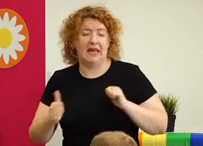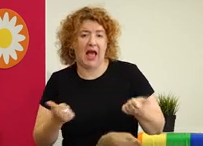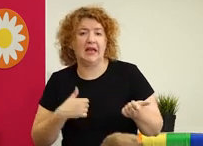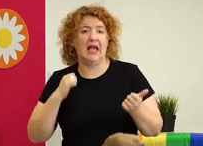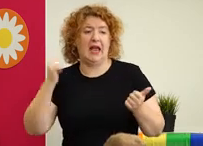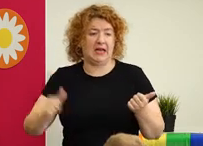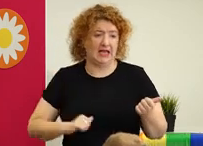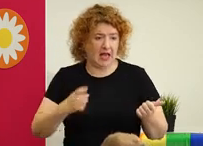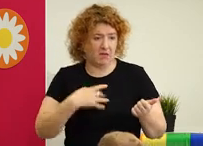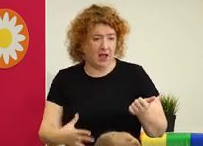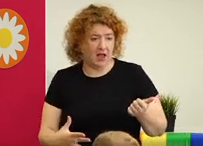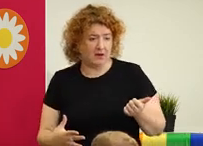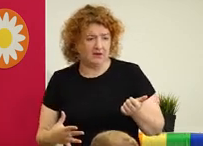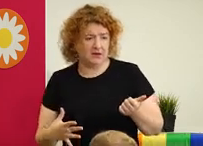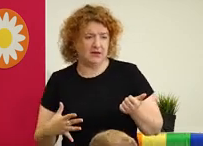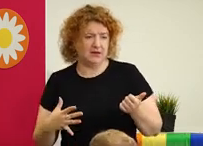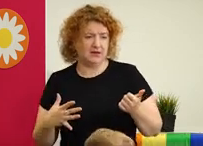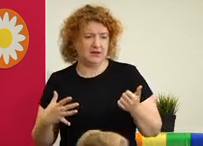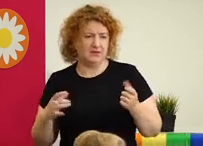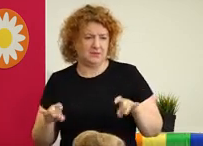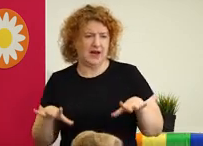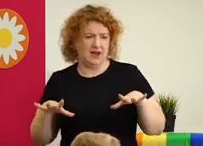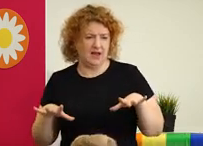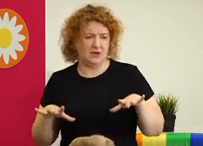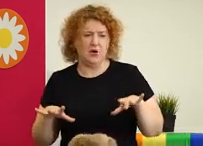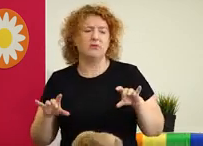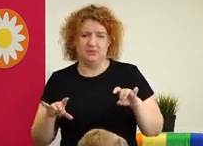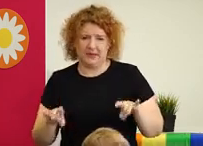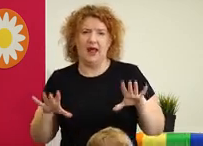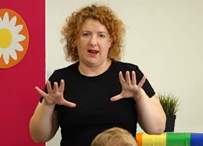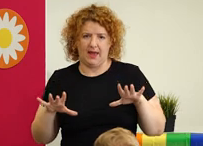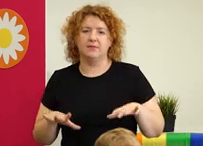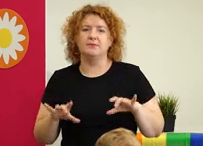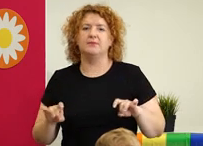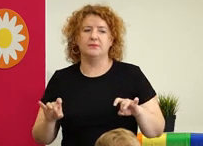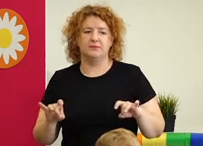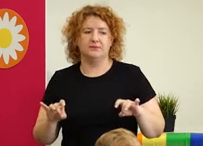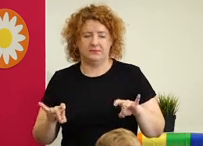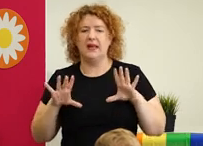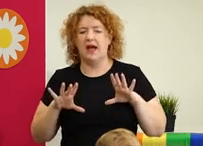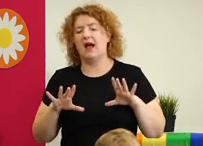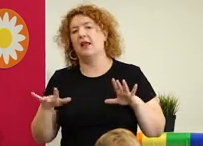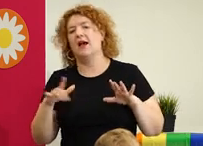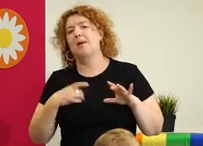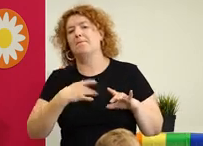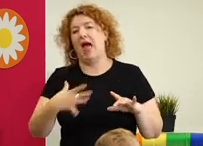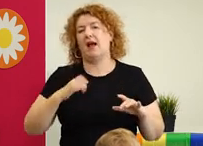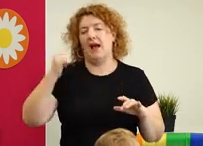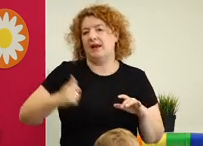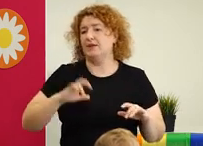blanca, entonces tengo como todo, tengo la vida hecha para mí, ¿no? Pero cualquier uno de esos lo que se van yendo